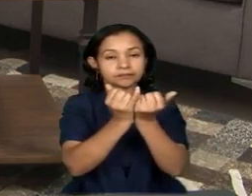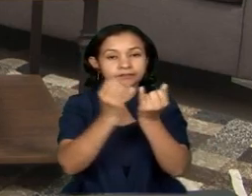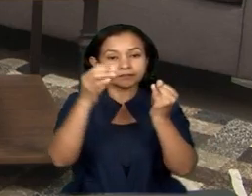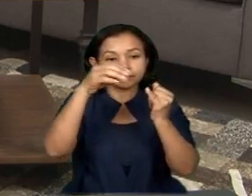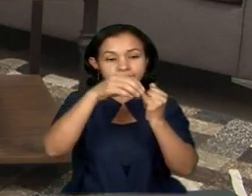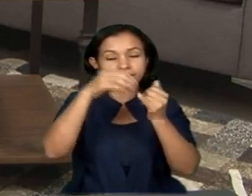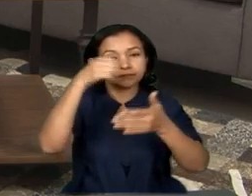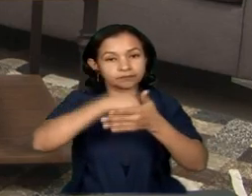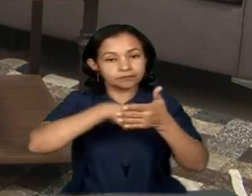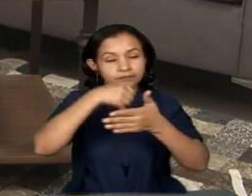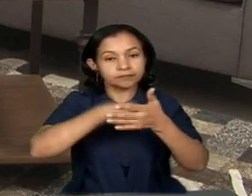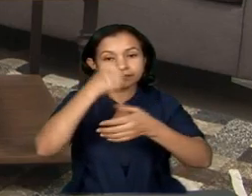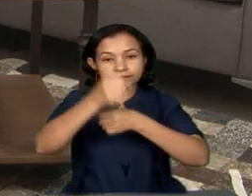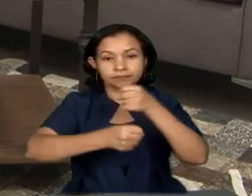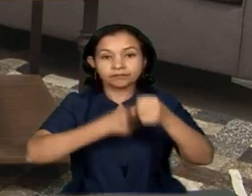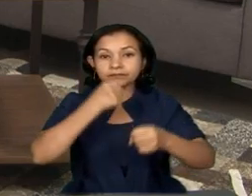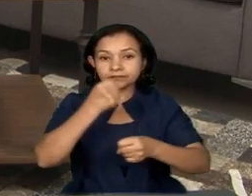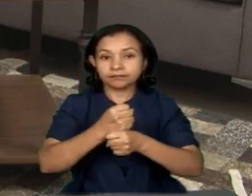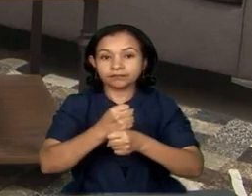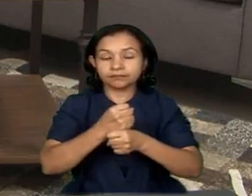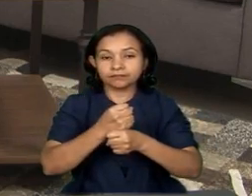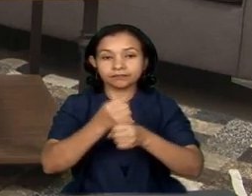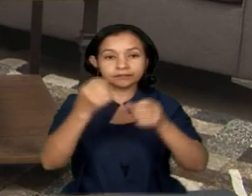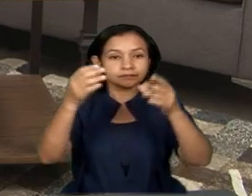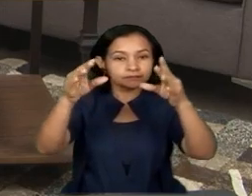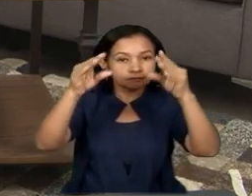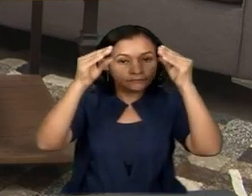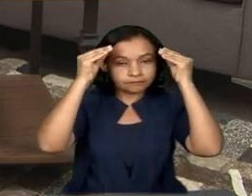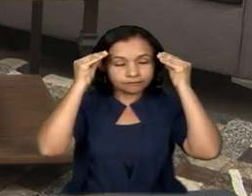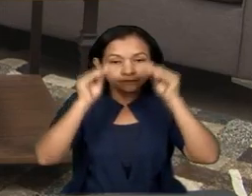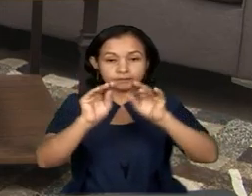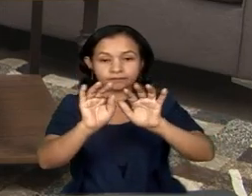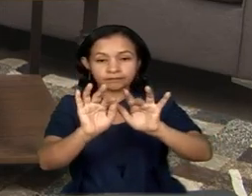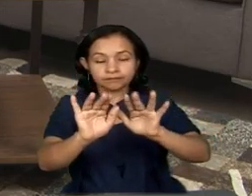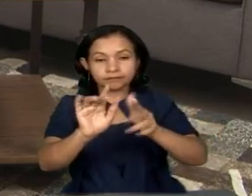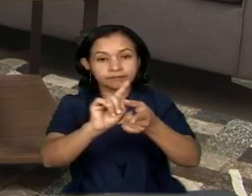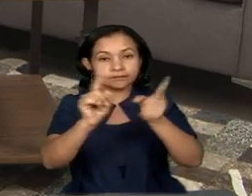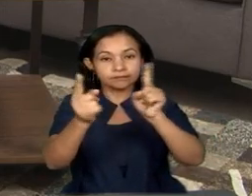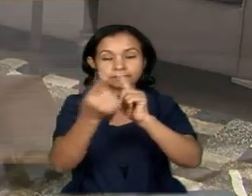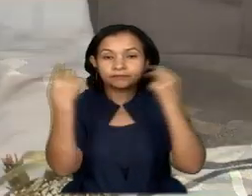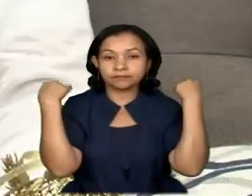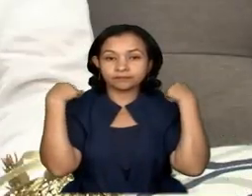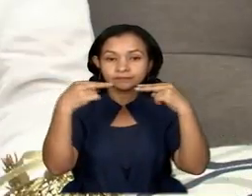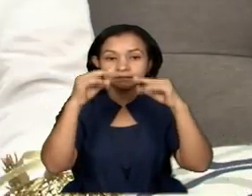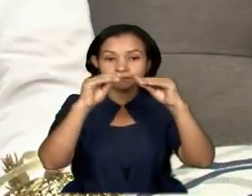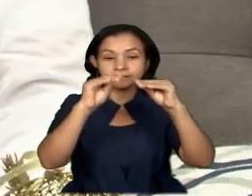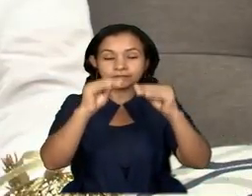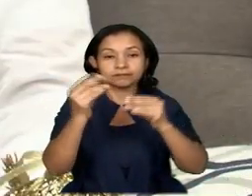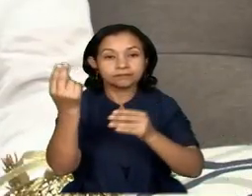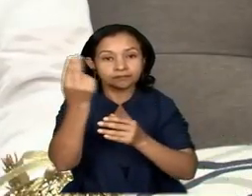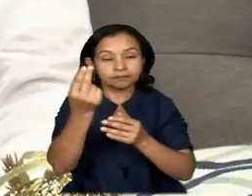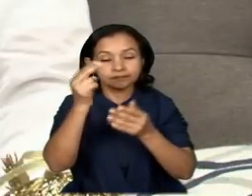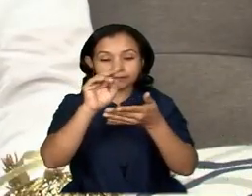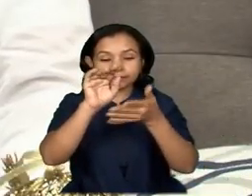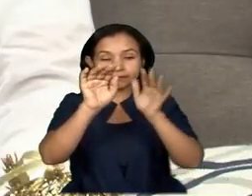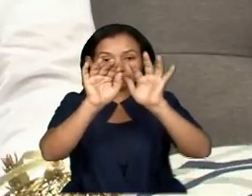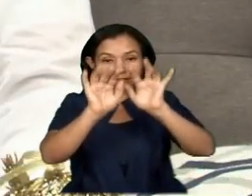gran esfuerzo este año con cursos en línea, con formación de docentes en el uso de tecnología, con